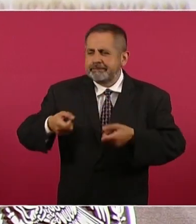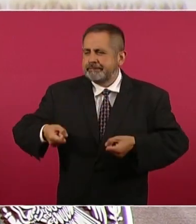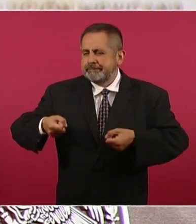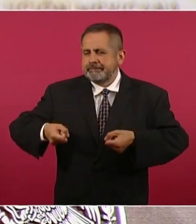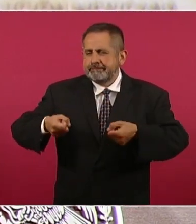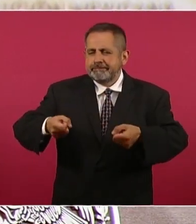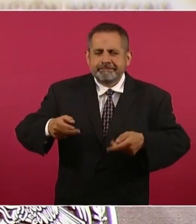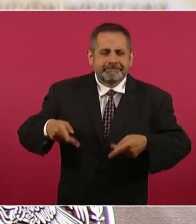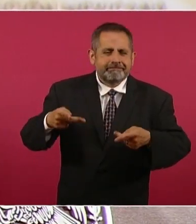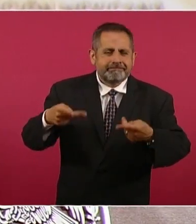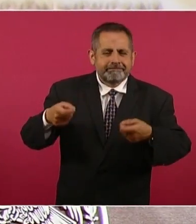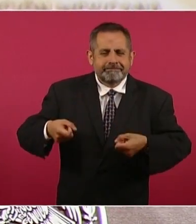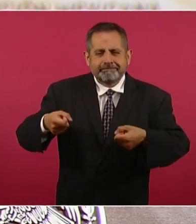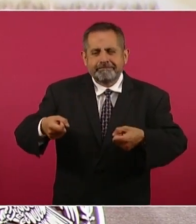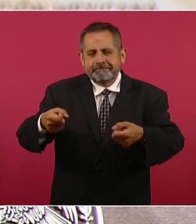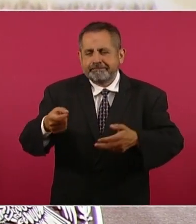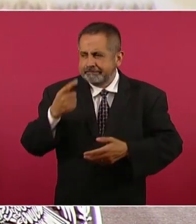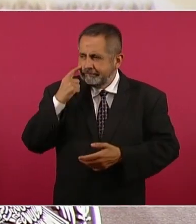maletas.